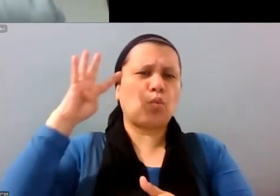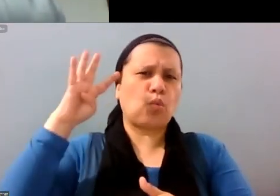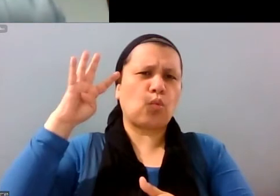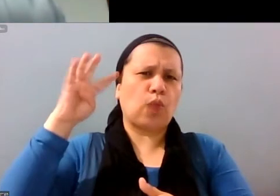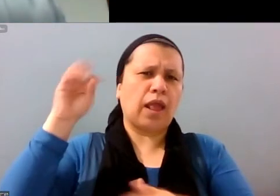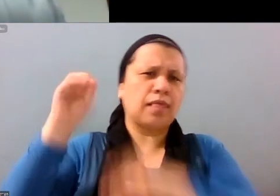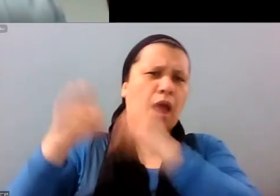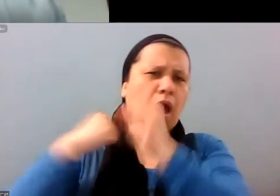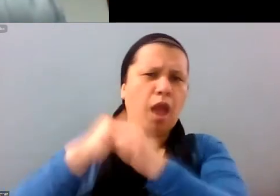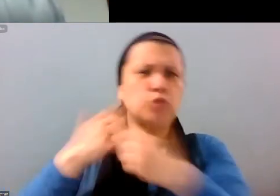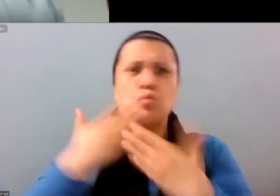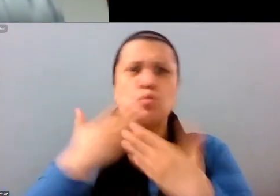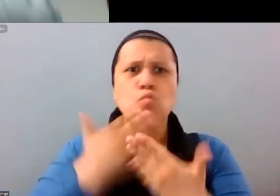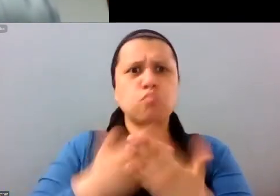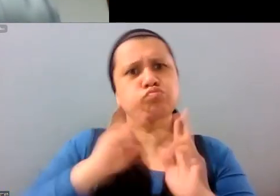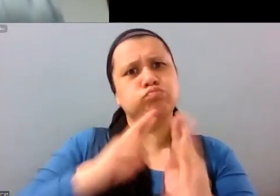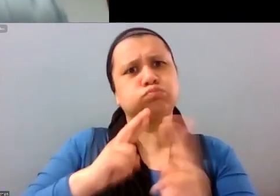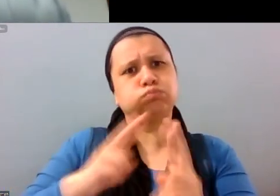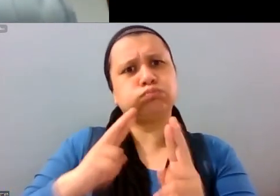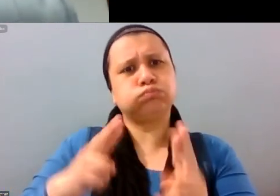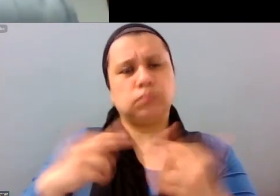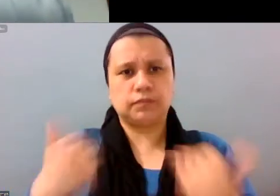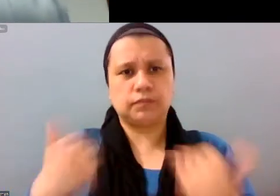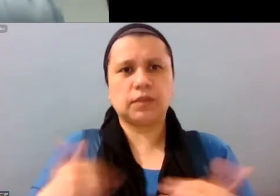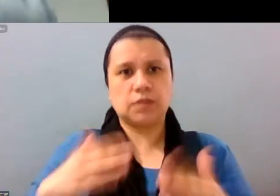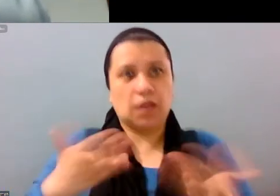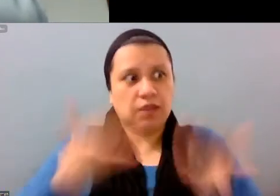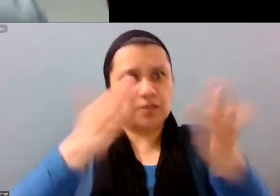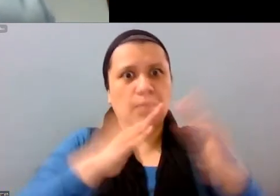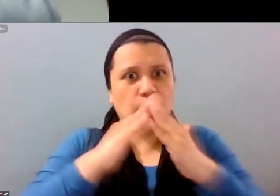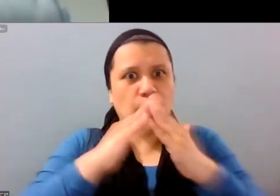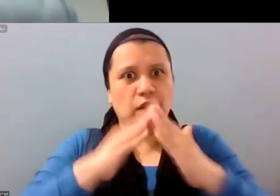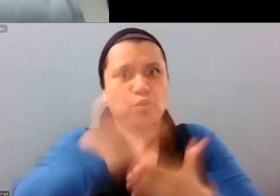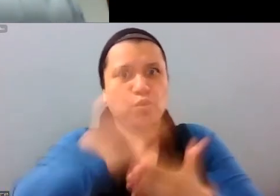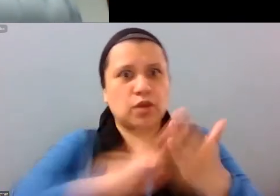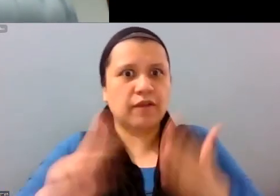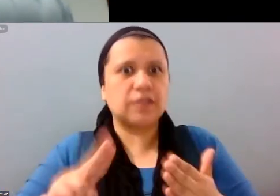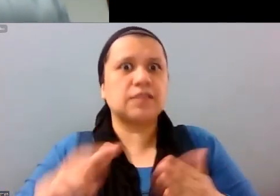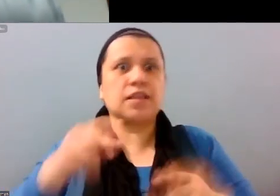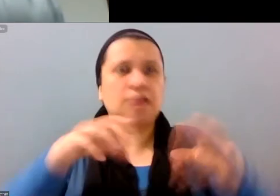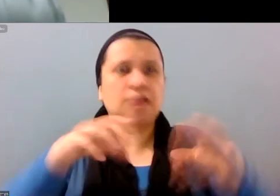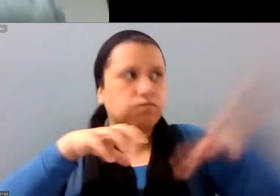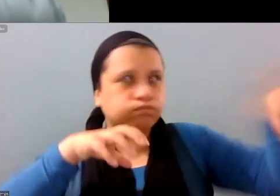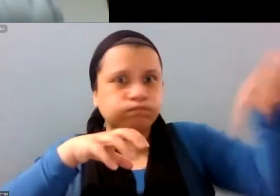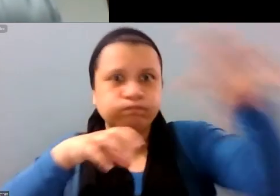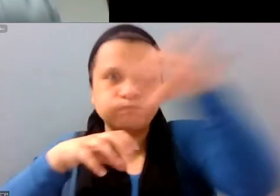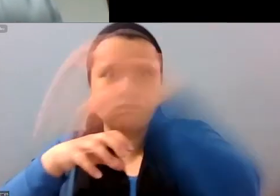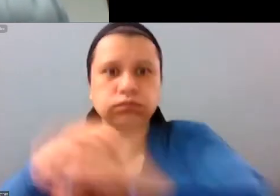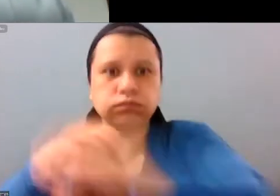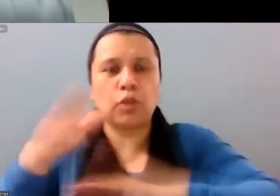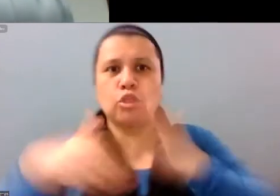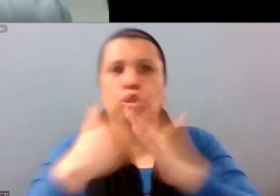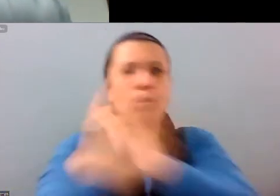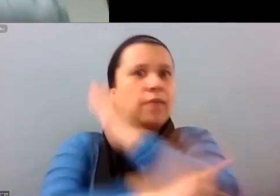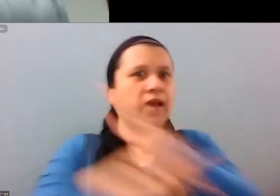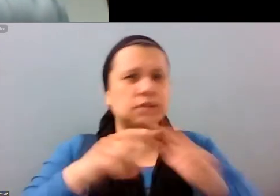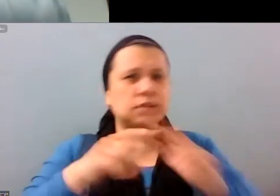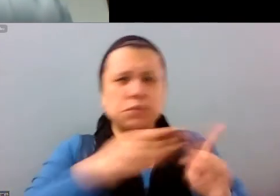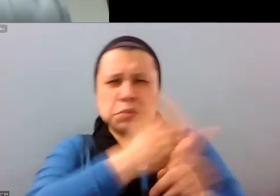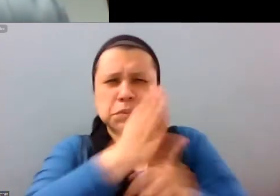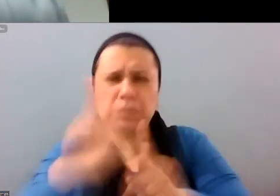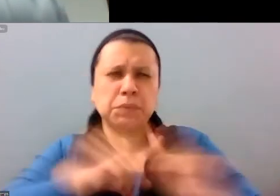atendiendo a segunda población universitaria más grande del país con presencia en todo el territorio nacional con una cantidad de carreras con